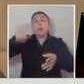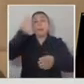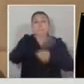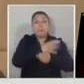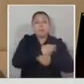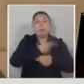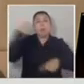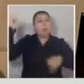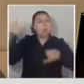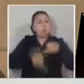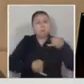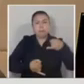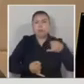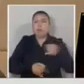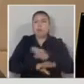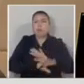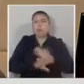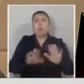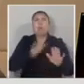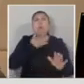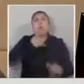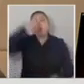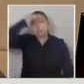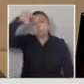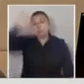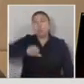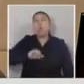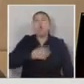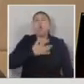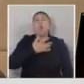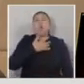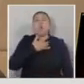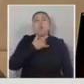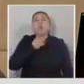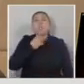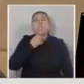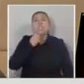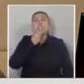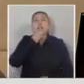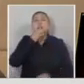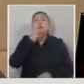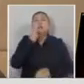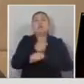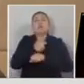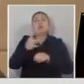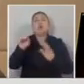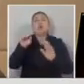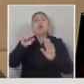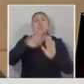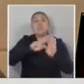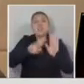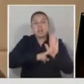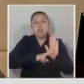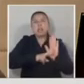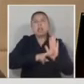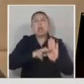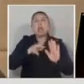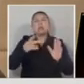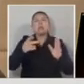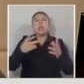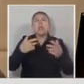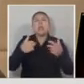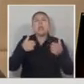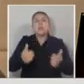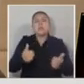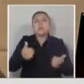entre comillas, porque lo sancionó, porque le impuso reglas de conducta. Entonces yo voy a votar a favor. Pero quiero ir